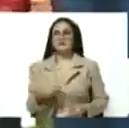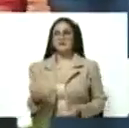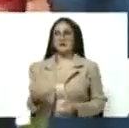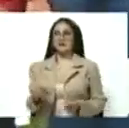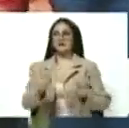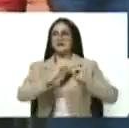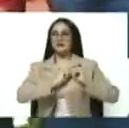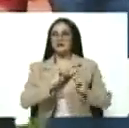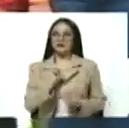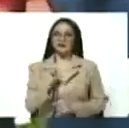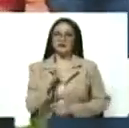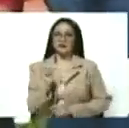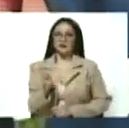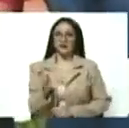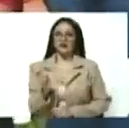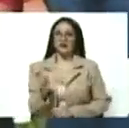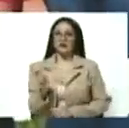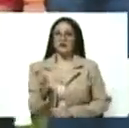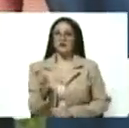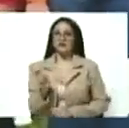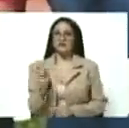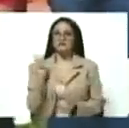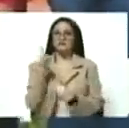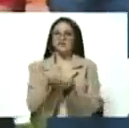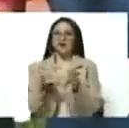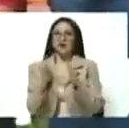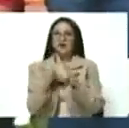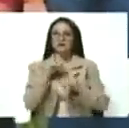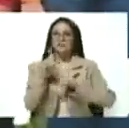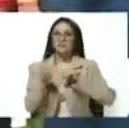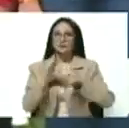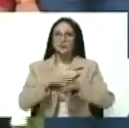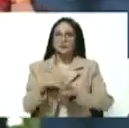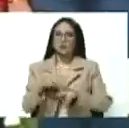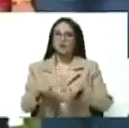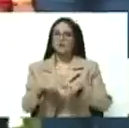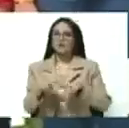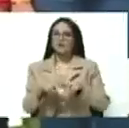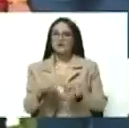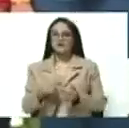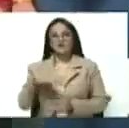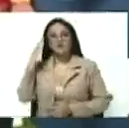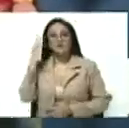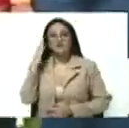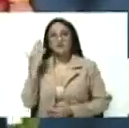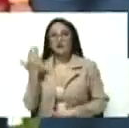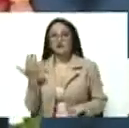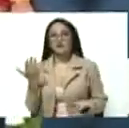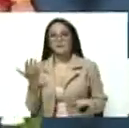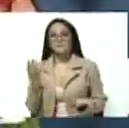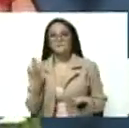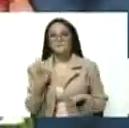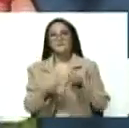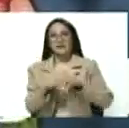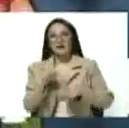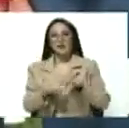tarea de acudir a las casas y preguntar por qué los niños. Mire, yo sé que se van a presentar